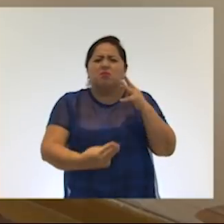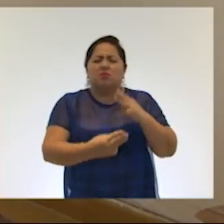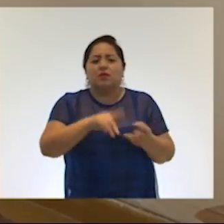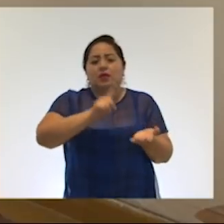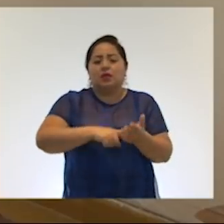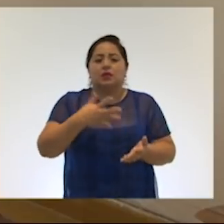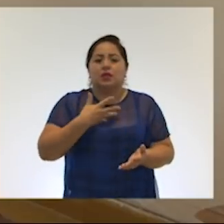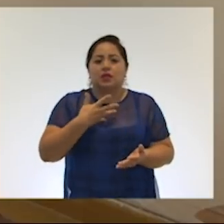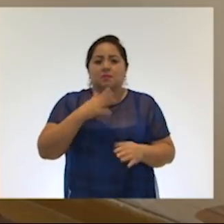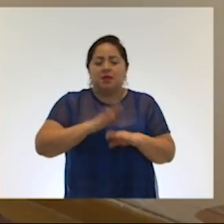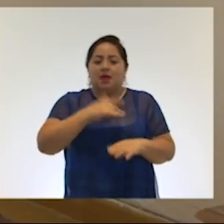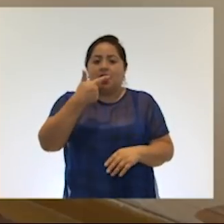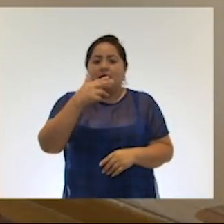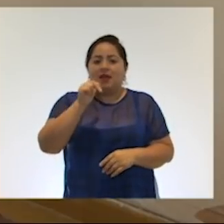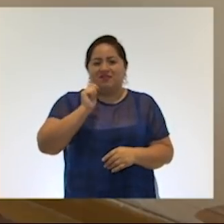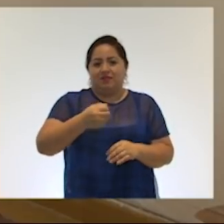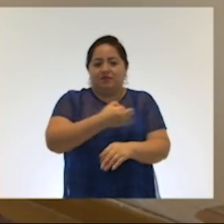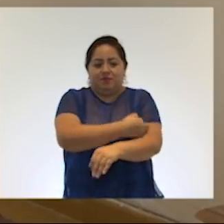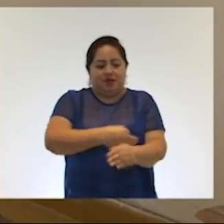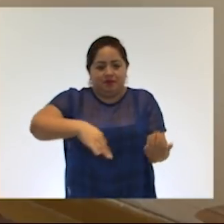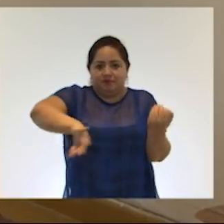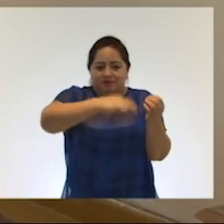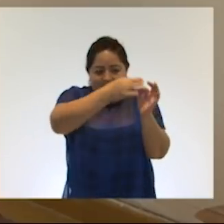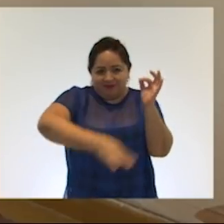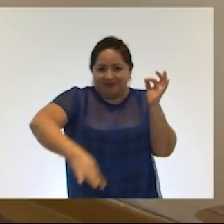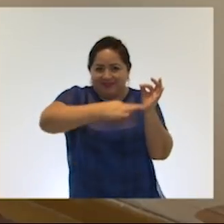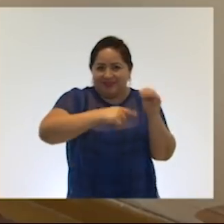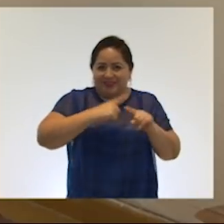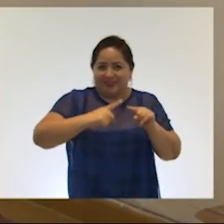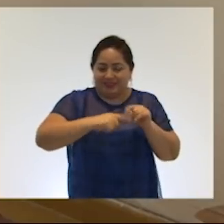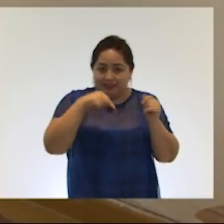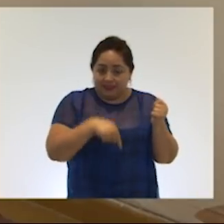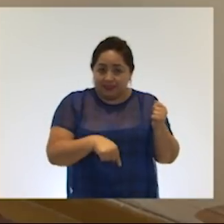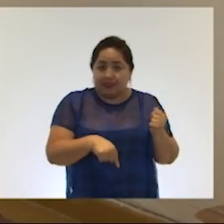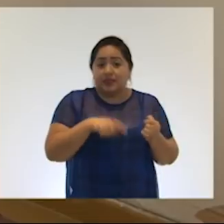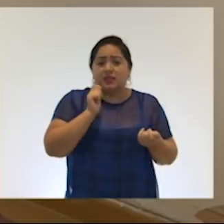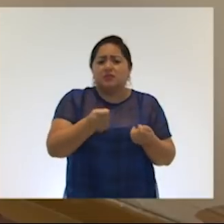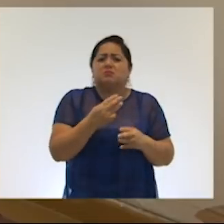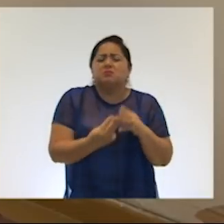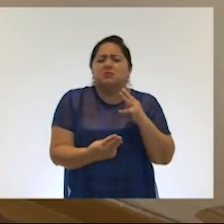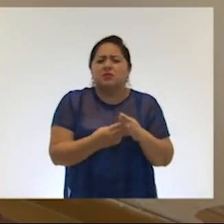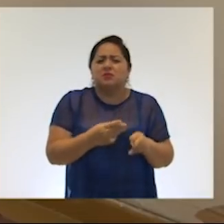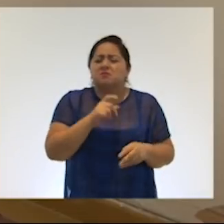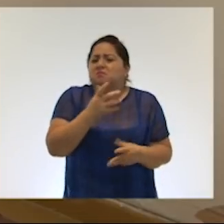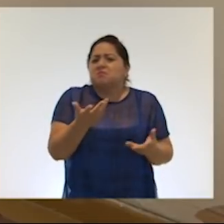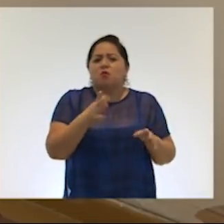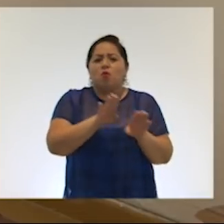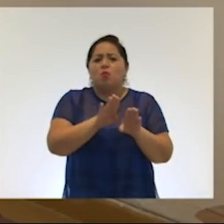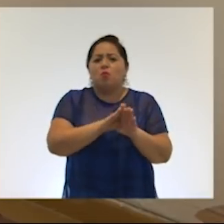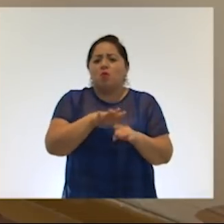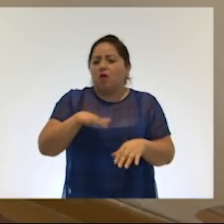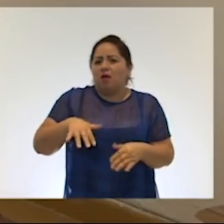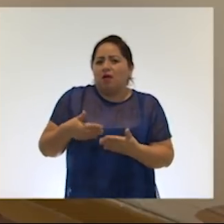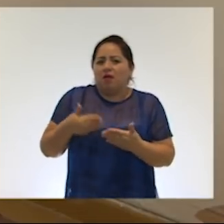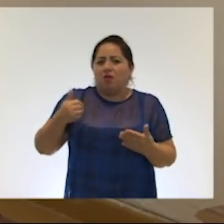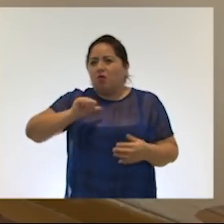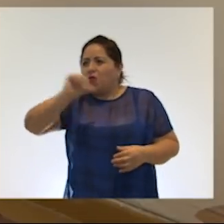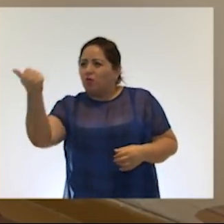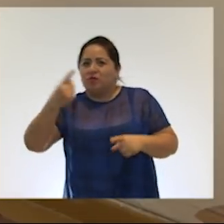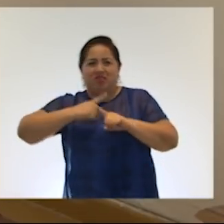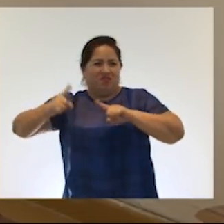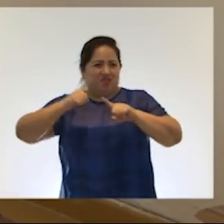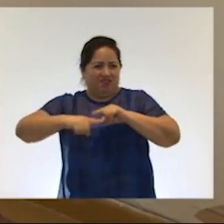el registro más grave en la familia de las cuerdas. Es un instrumento relativamente reciente comparado con